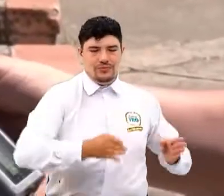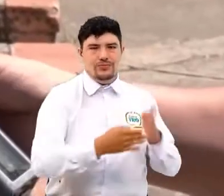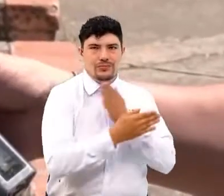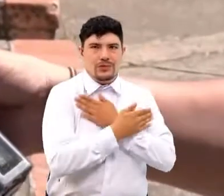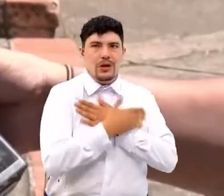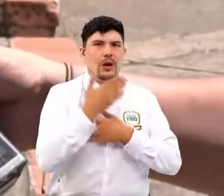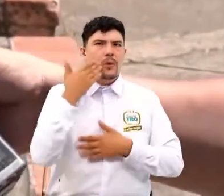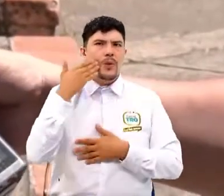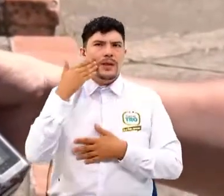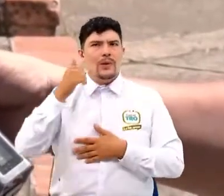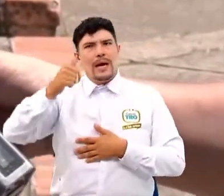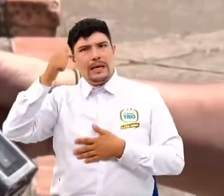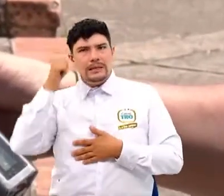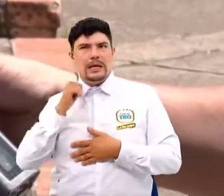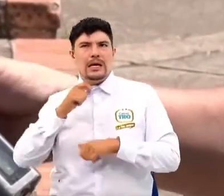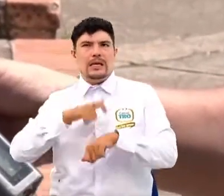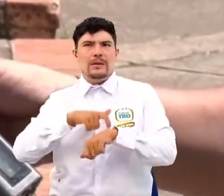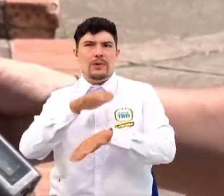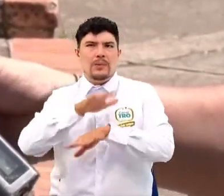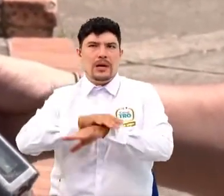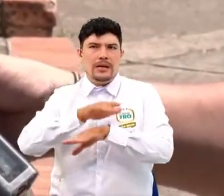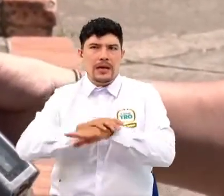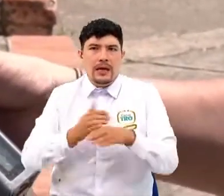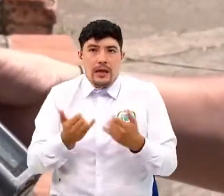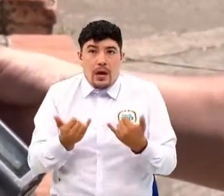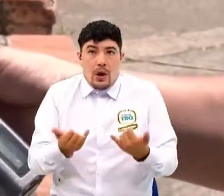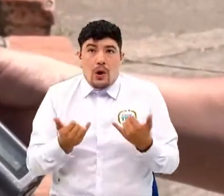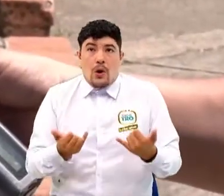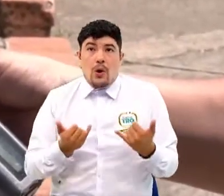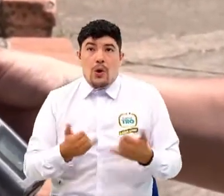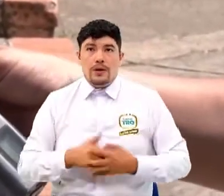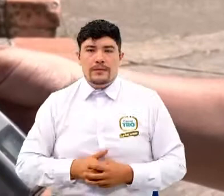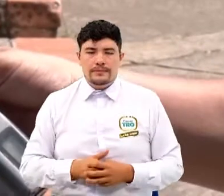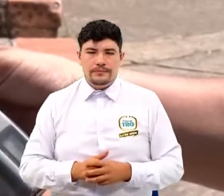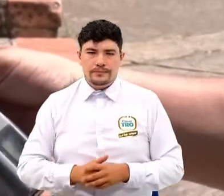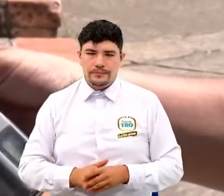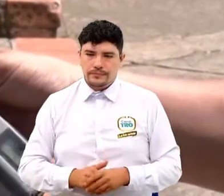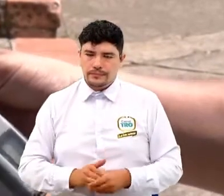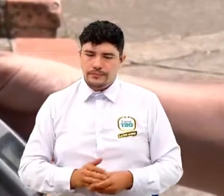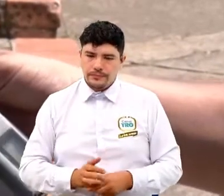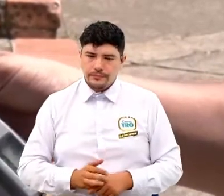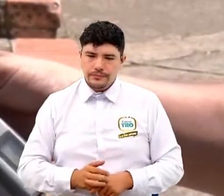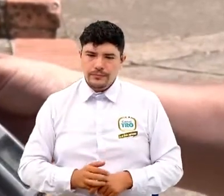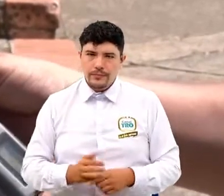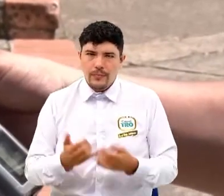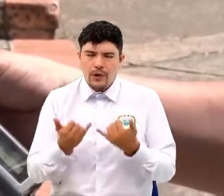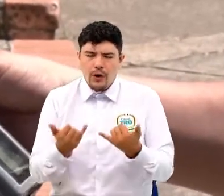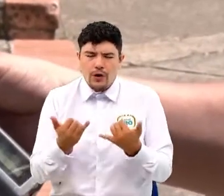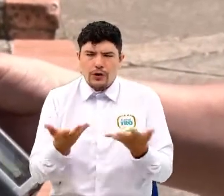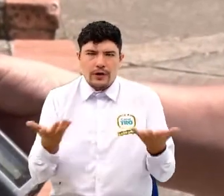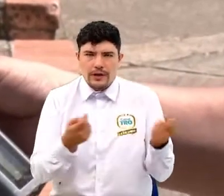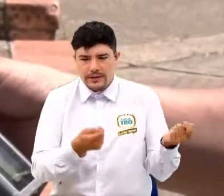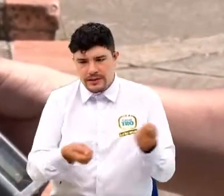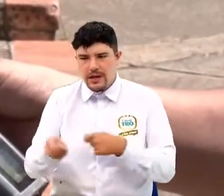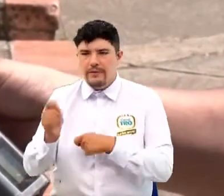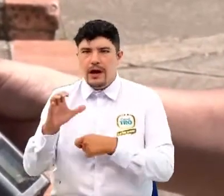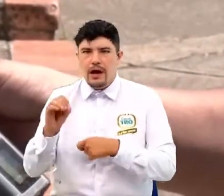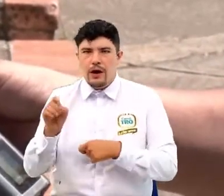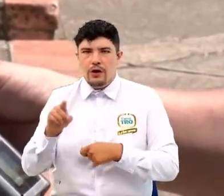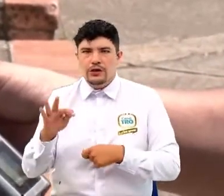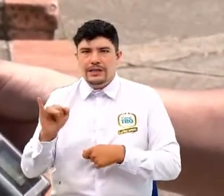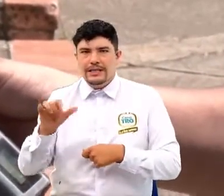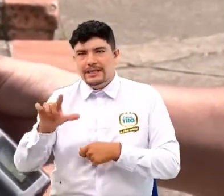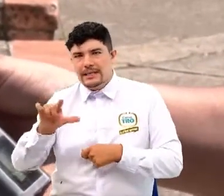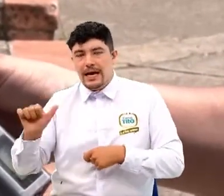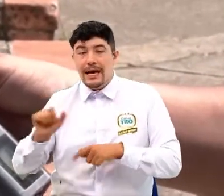de ayer, en las horas de la tarde, y poder hoy estar en Costilla. Pero debido a